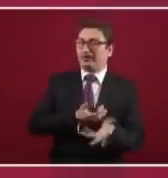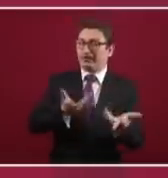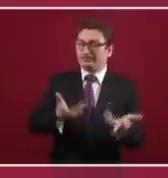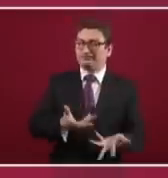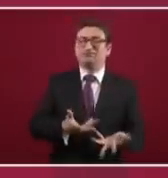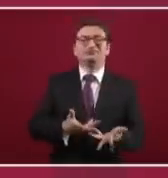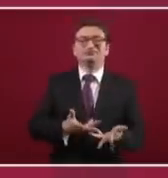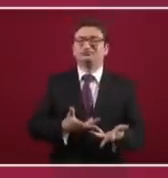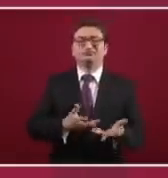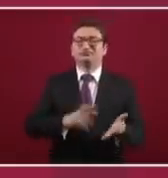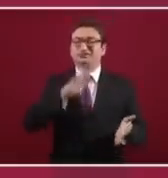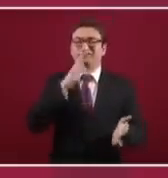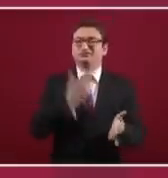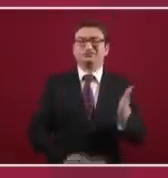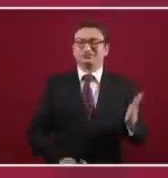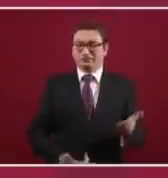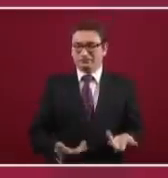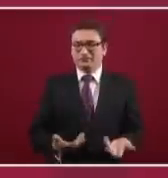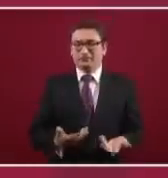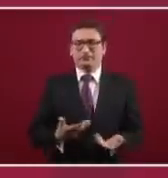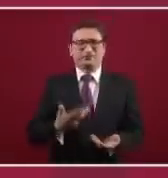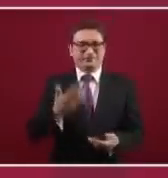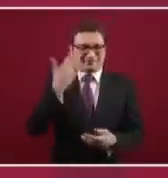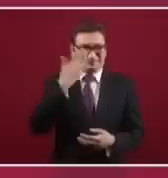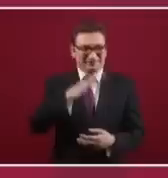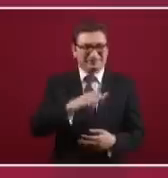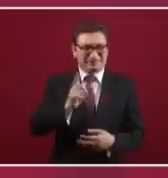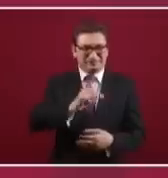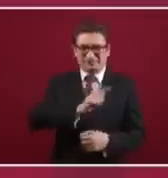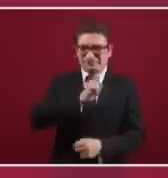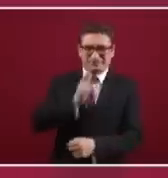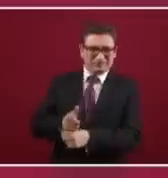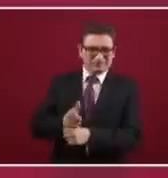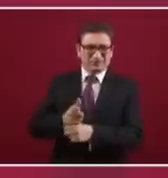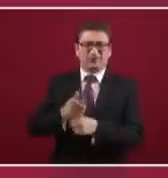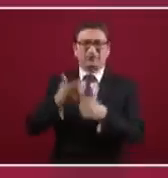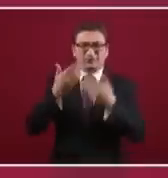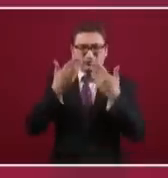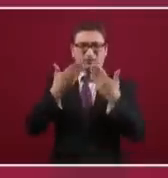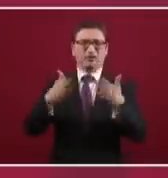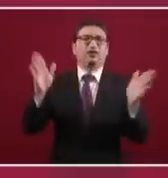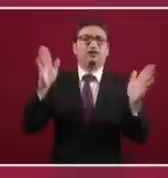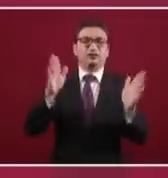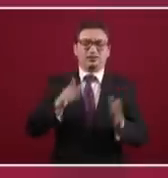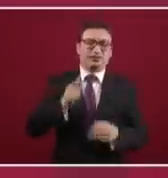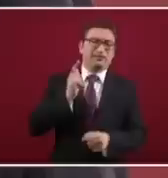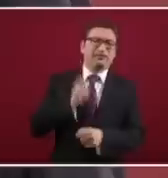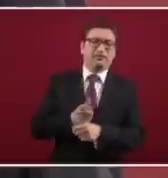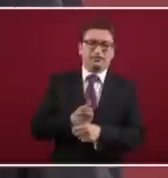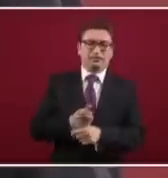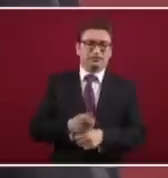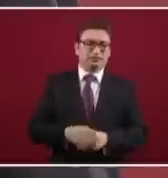¿Saben en dónde se descubrió más esta práctica